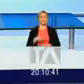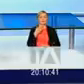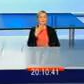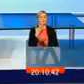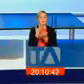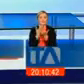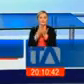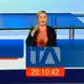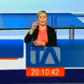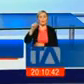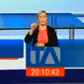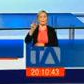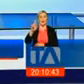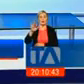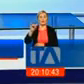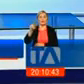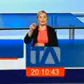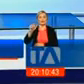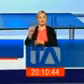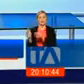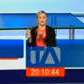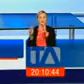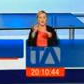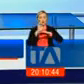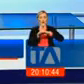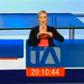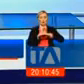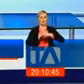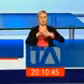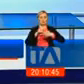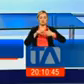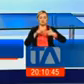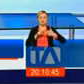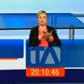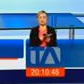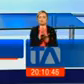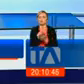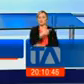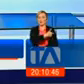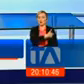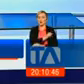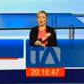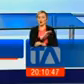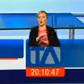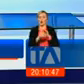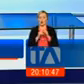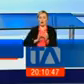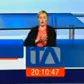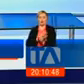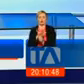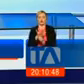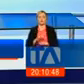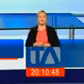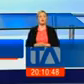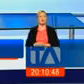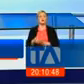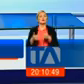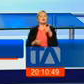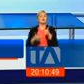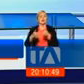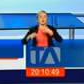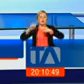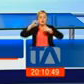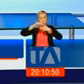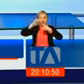Gracias, Martina. Y Ecuador tendría tres caminos para acceder a las vacunas contra el COVID-19. Uno de estos mediante